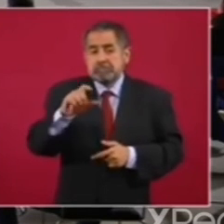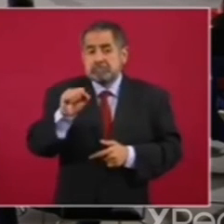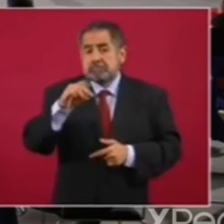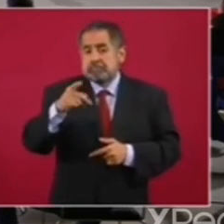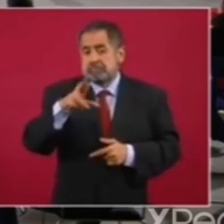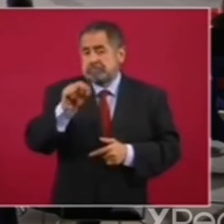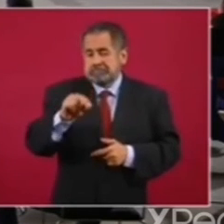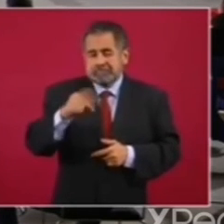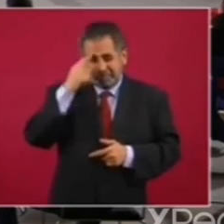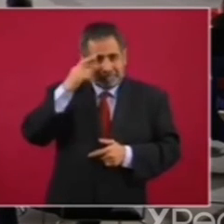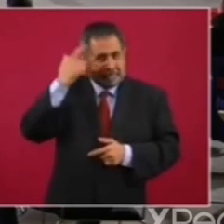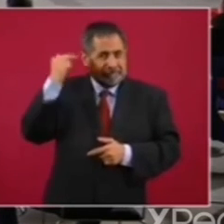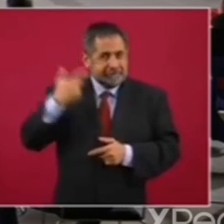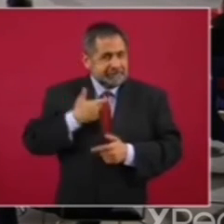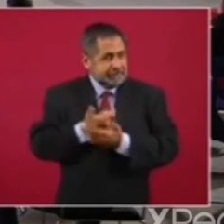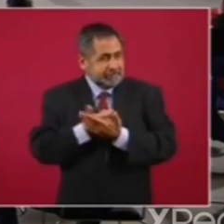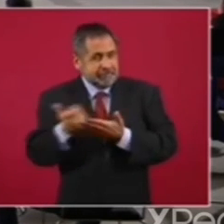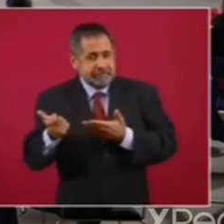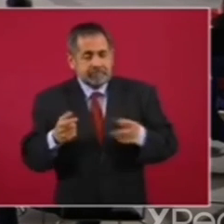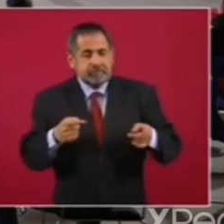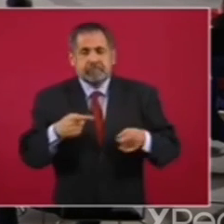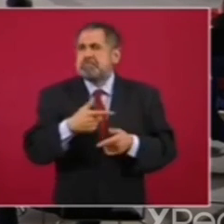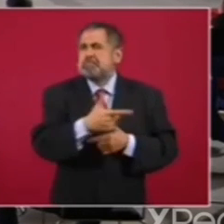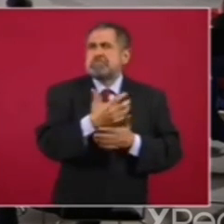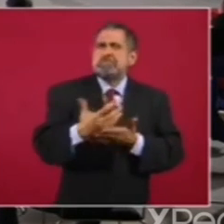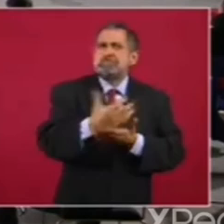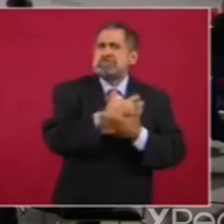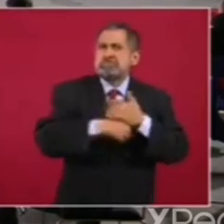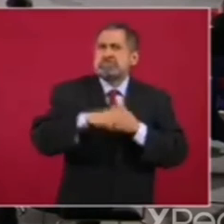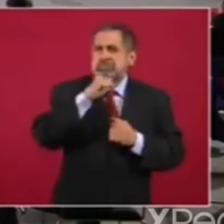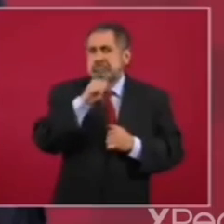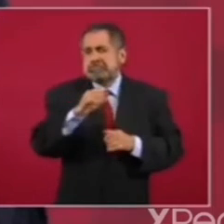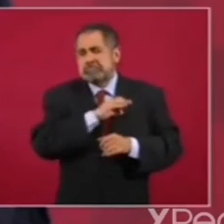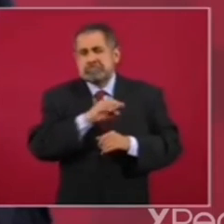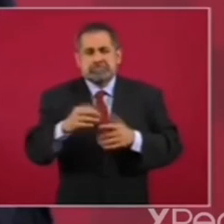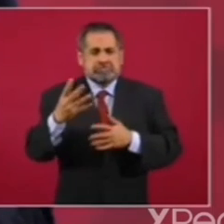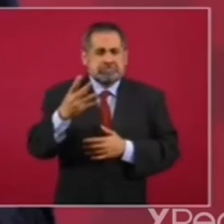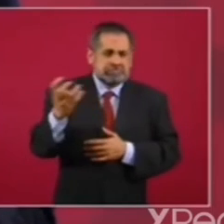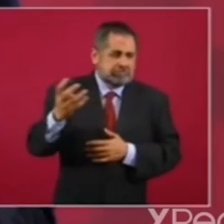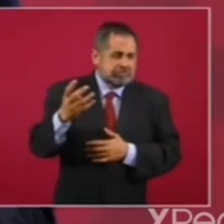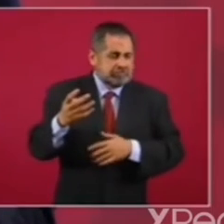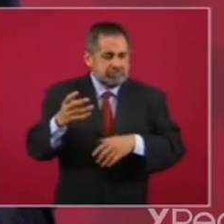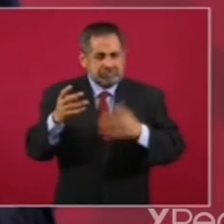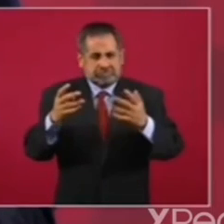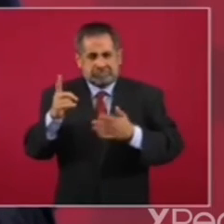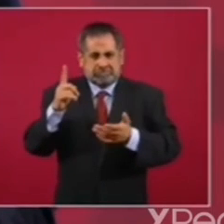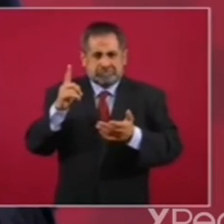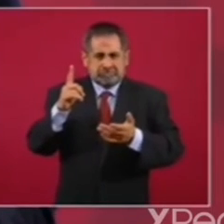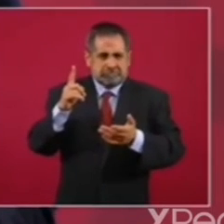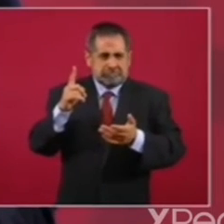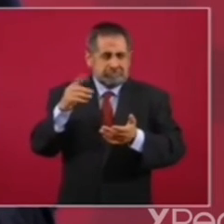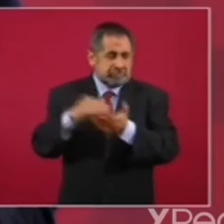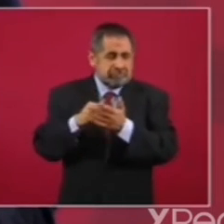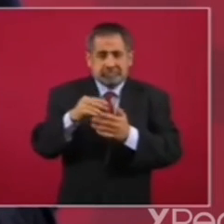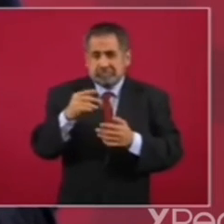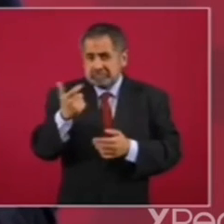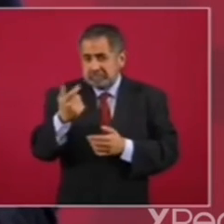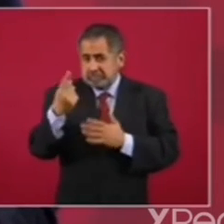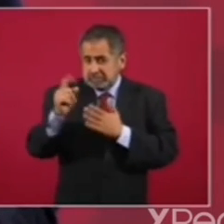los sueldos para servidores públicos. Deben de estar ganando 400 mil pesos